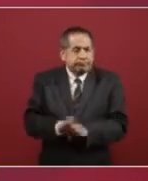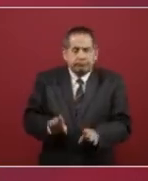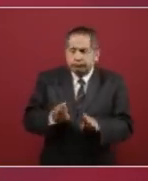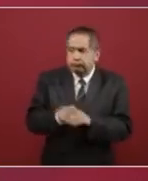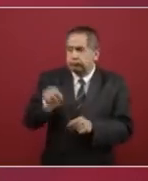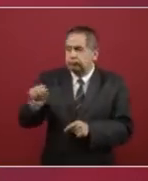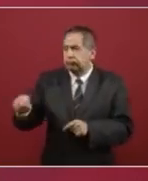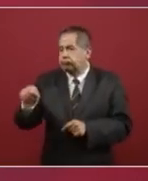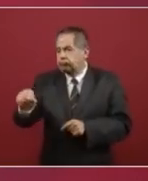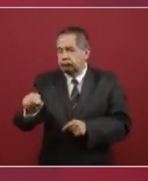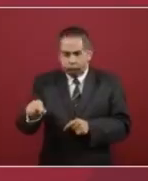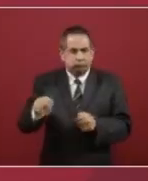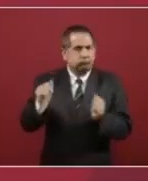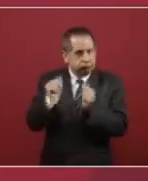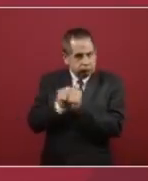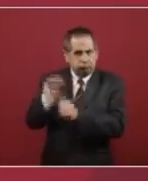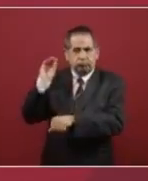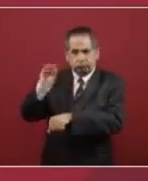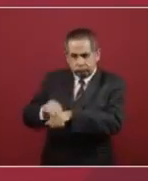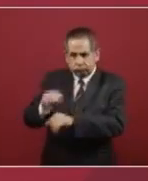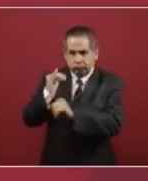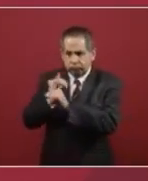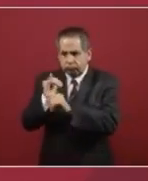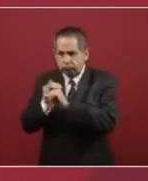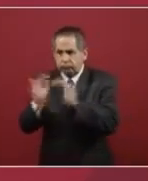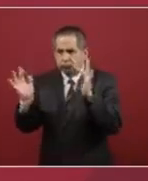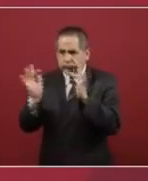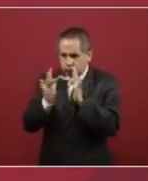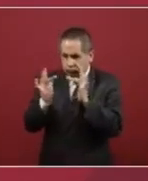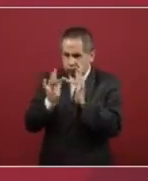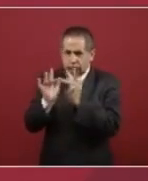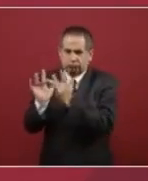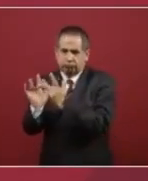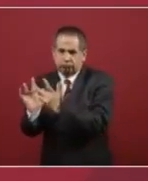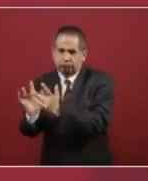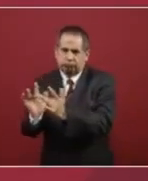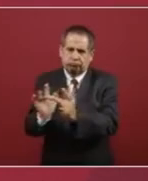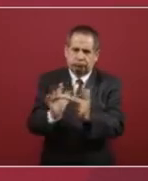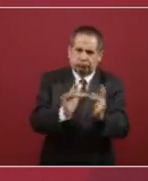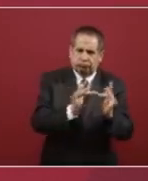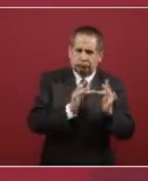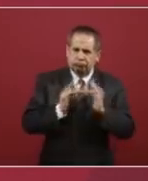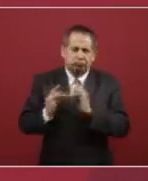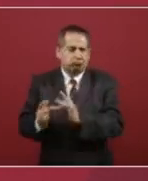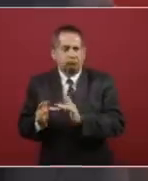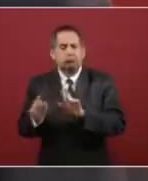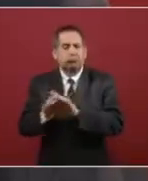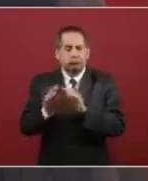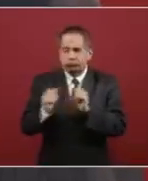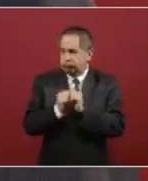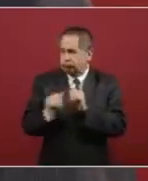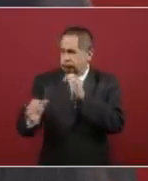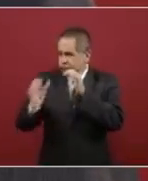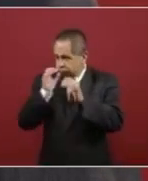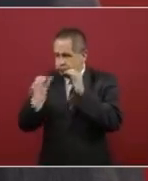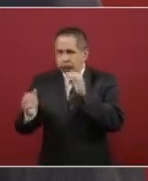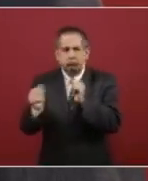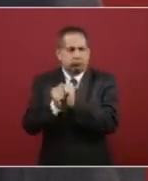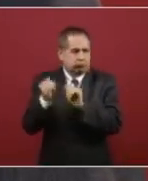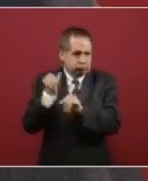resolvemos conjuntamente que haya conectividad, que haya comunicación, que haya